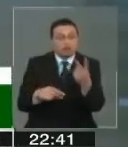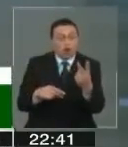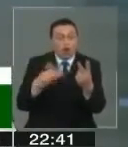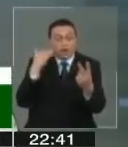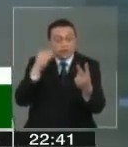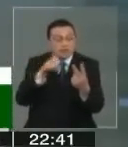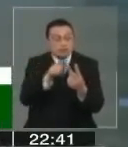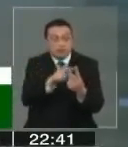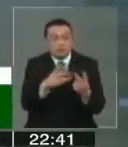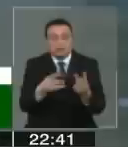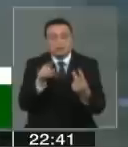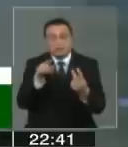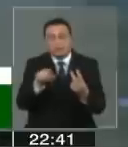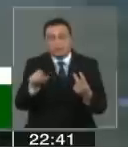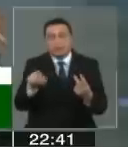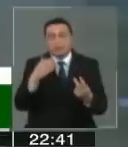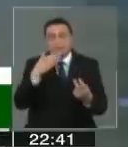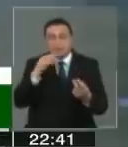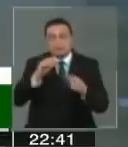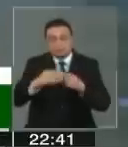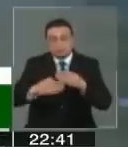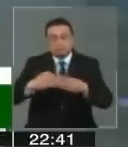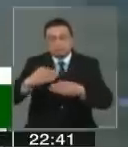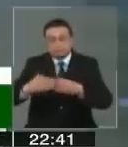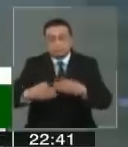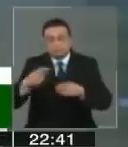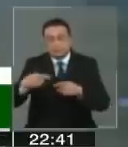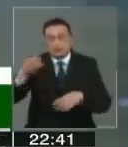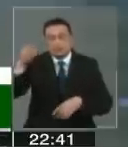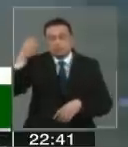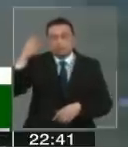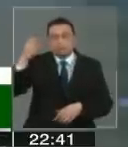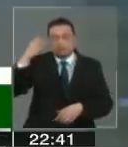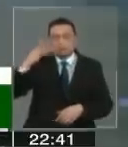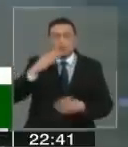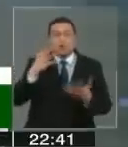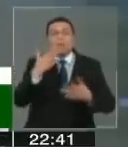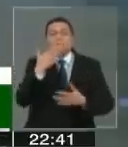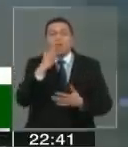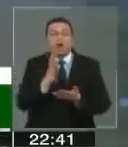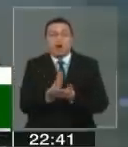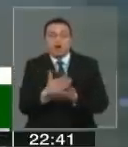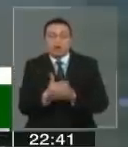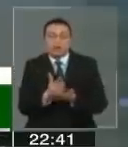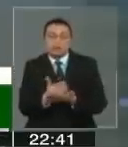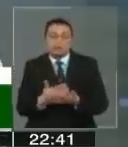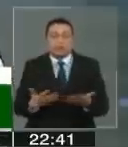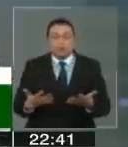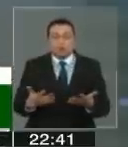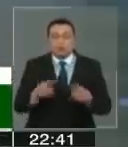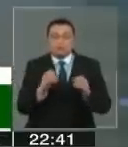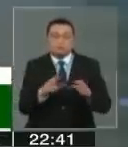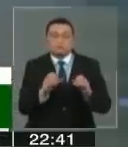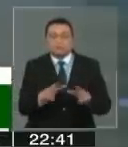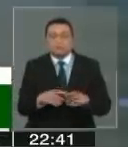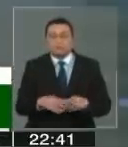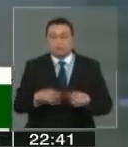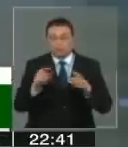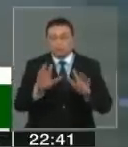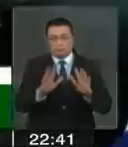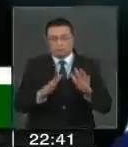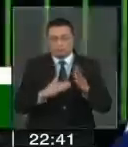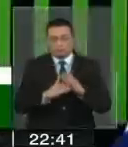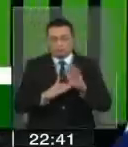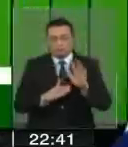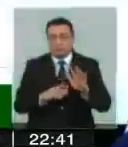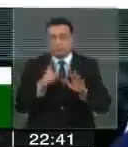con Angelman, entonces ellos también en la praxis misma empiezan como a aprender cuáles son las mejores estrategias. ¿Ya? Ahora, ¿cuál de es hecho, el tema? Te interrumpo un segundo, ¿eh? Porque ahí